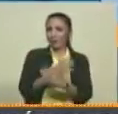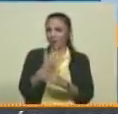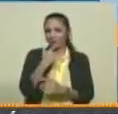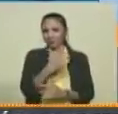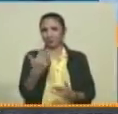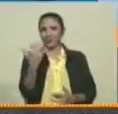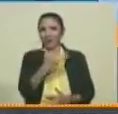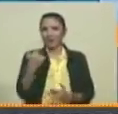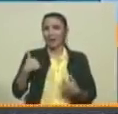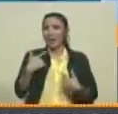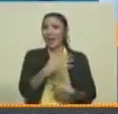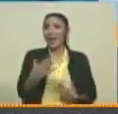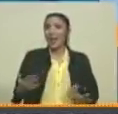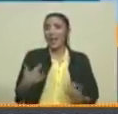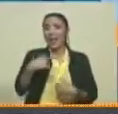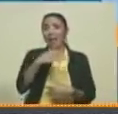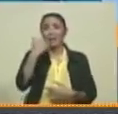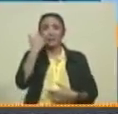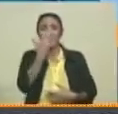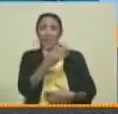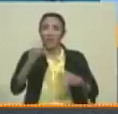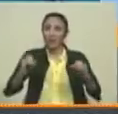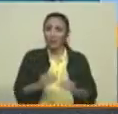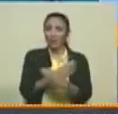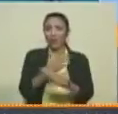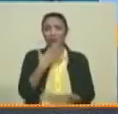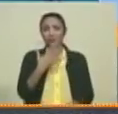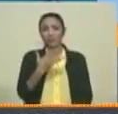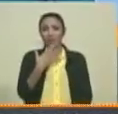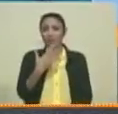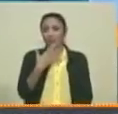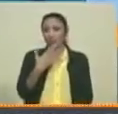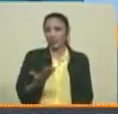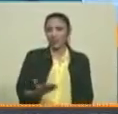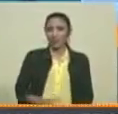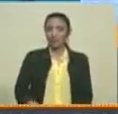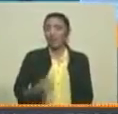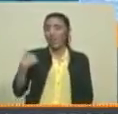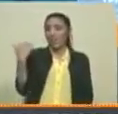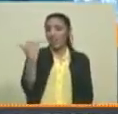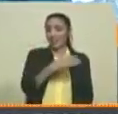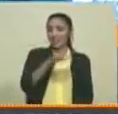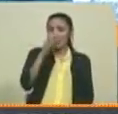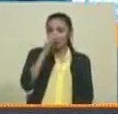es una cosa tan fea que causa risa?